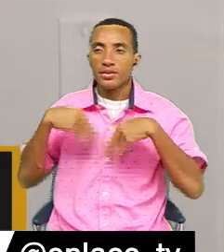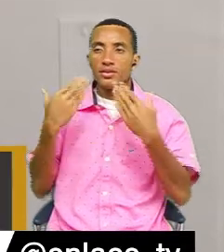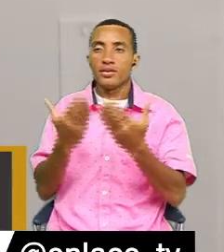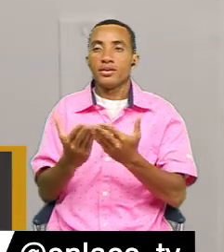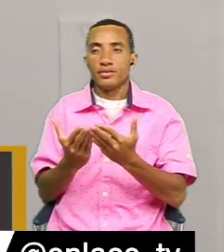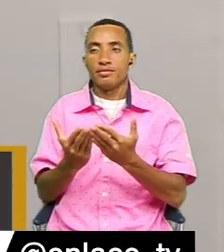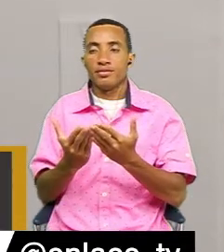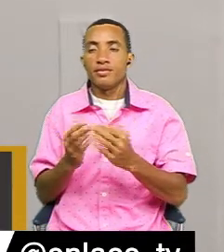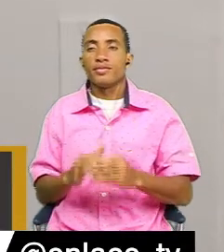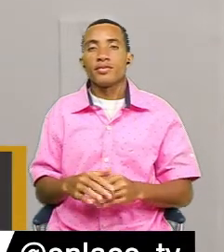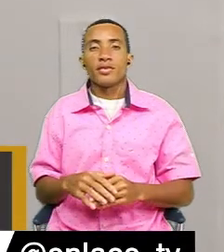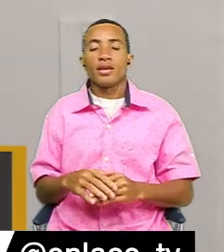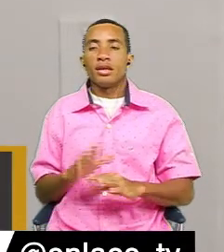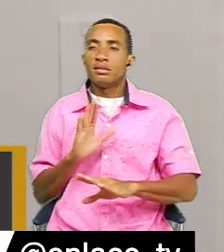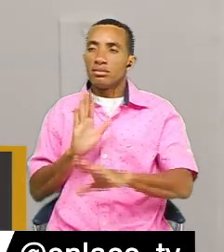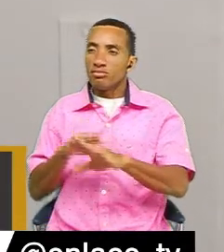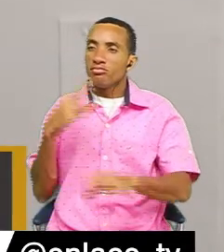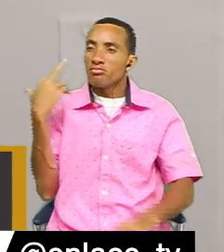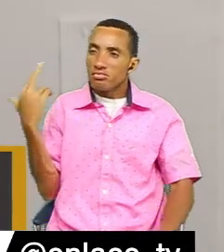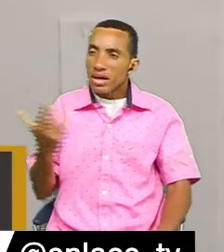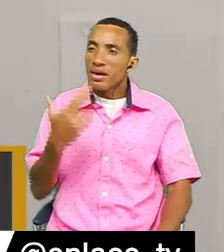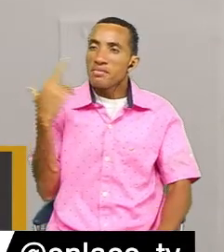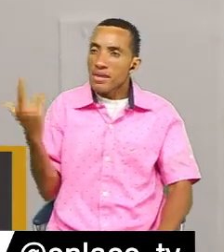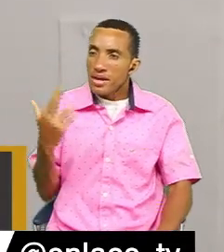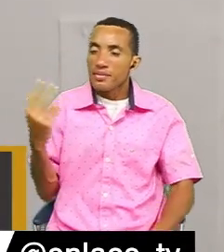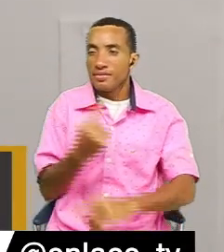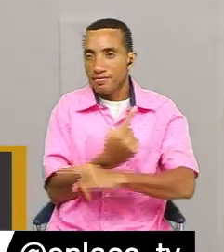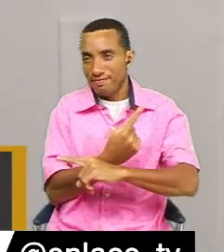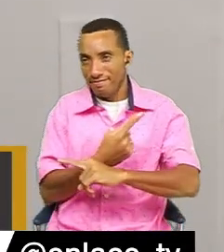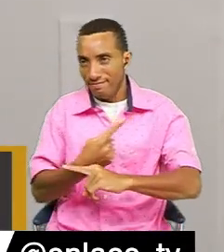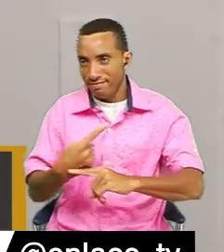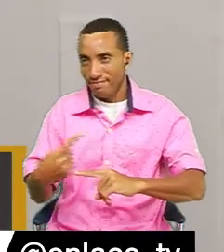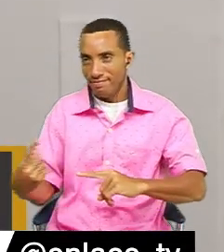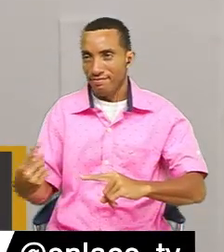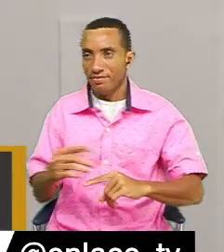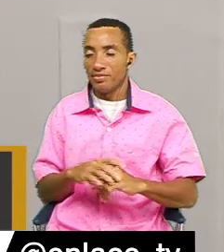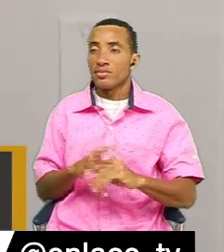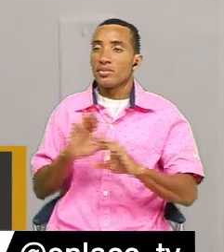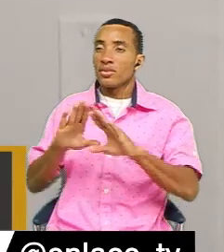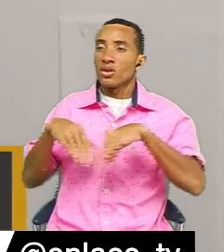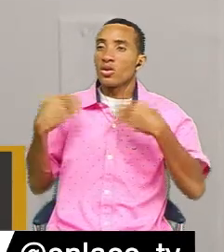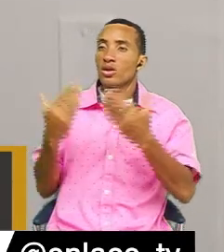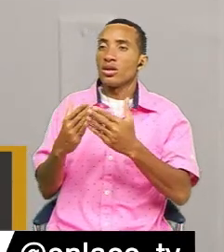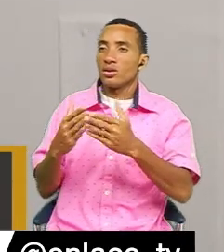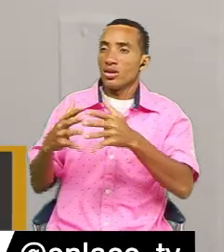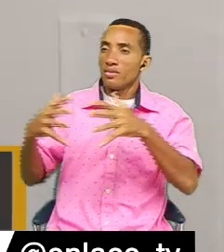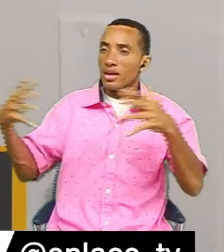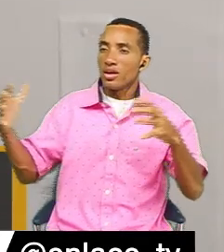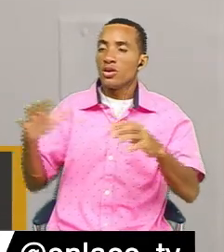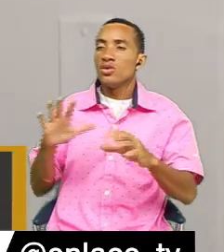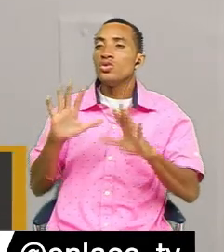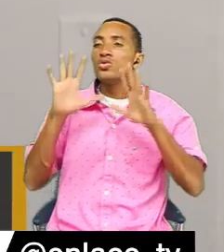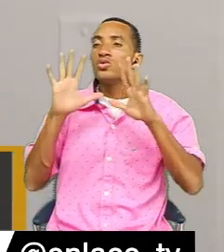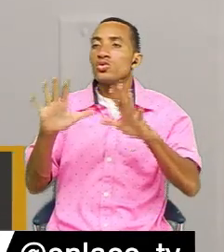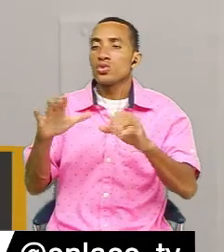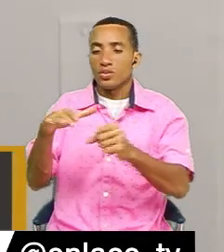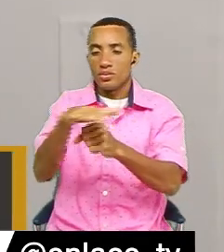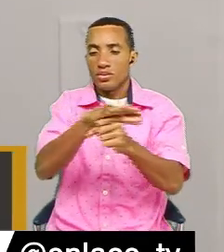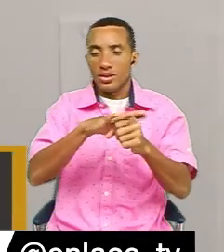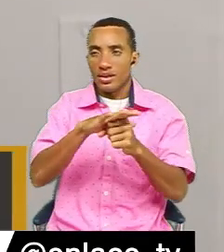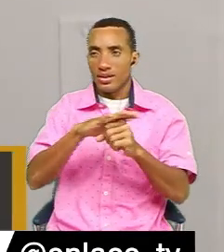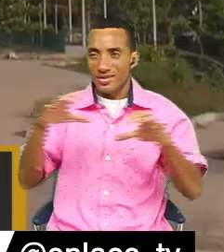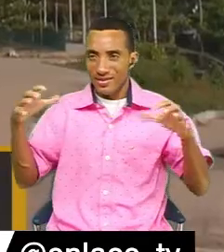venido repitiendo varias veces durante esta semana, el megacolegio es de la Comuna 3. Es de los habitantes